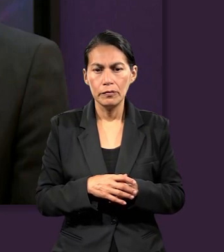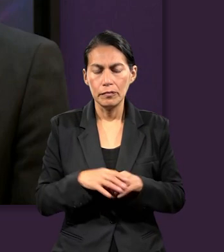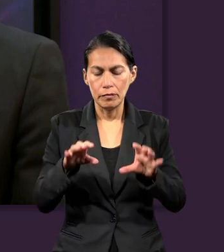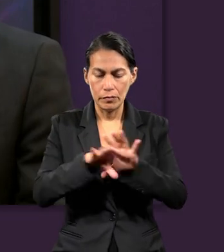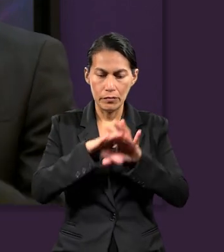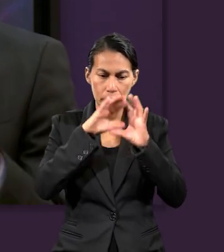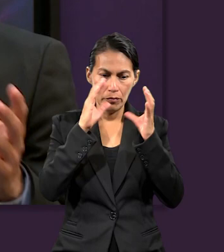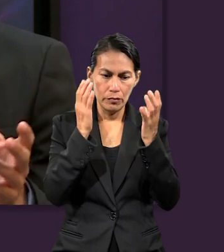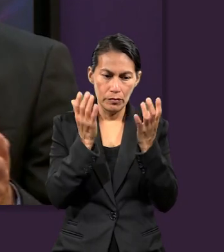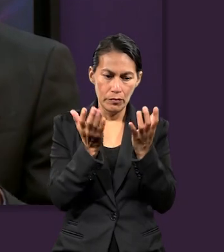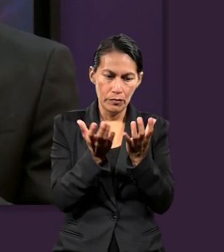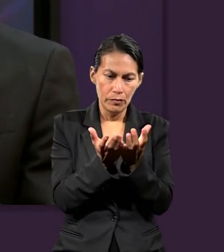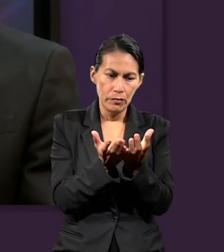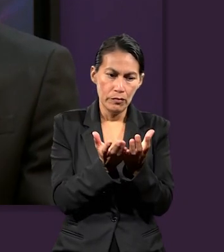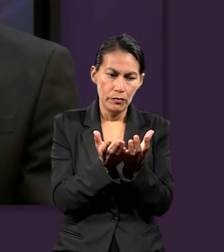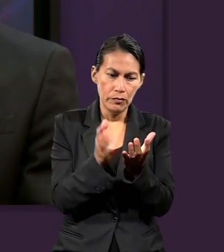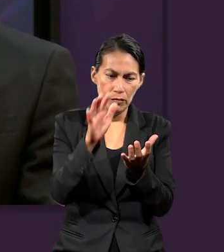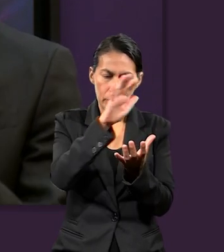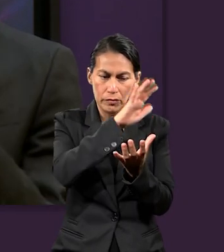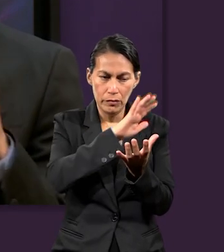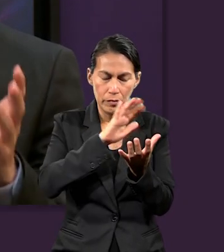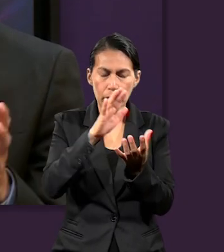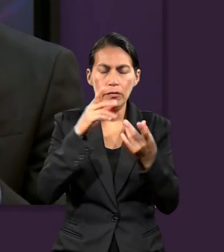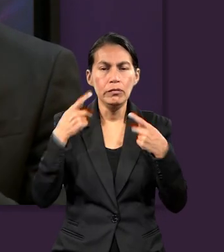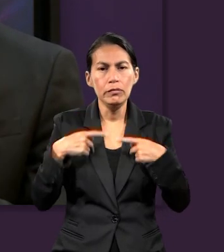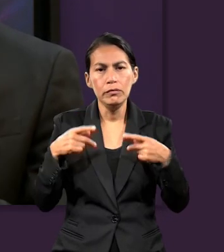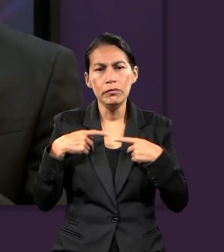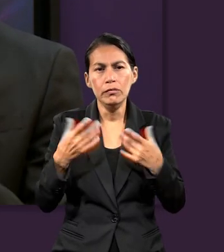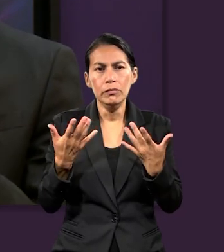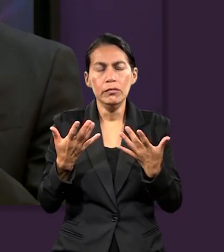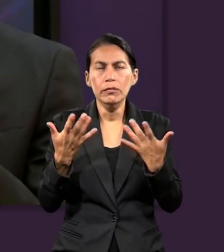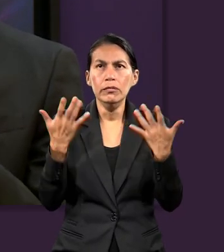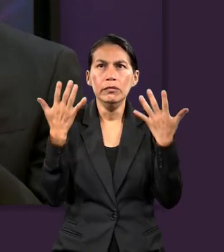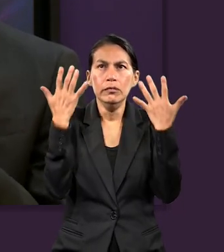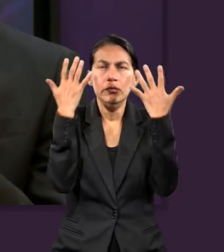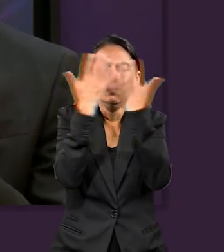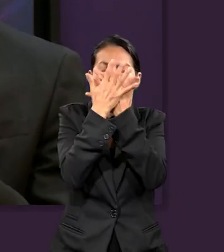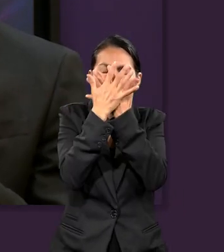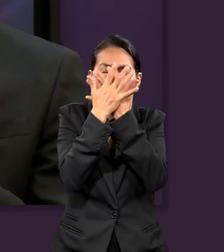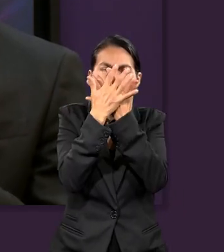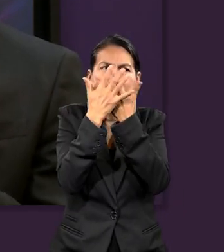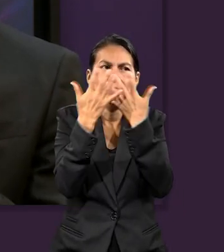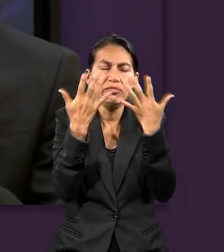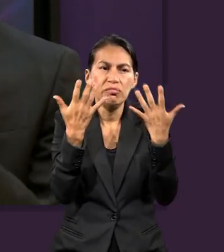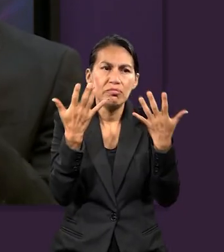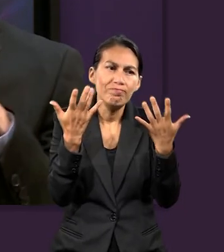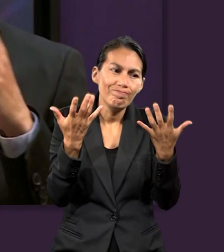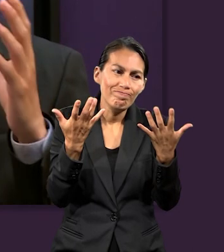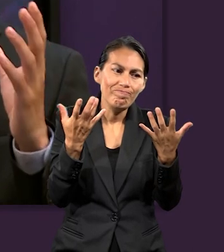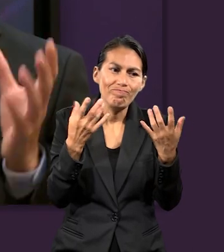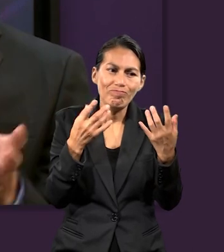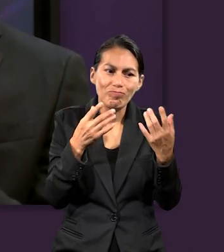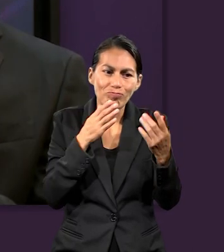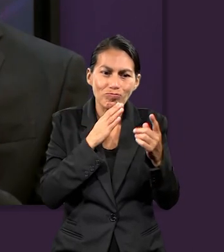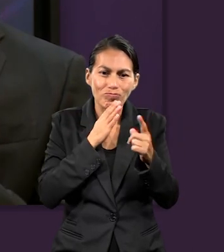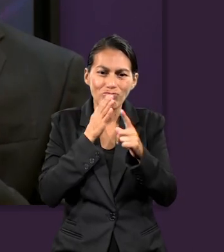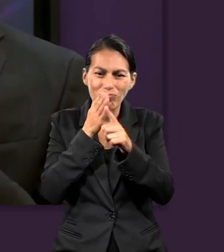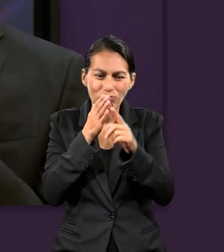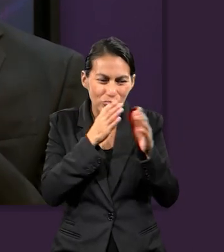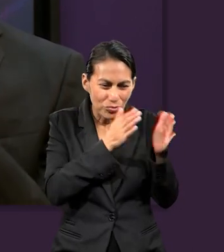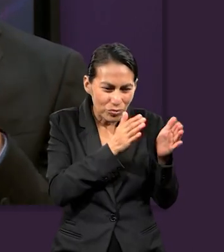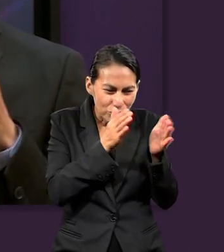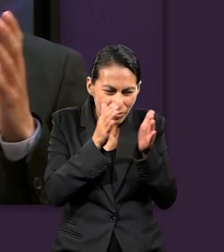el mundo se ha asumido en un en un colapso mundial en un colapso donde no hay una una estrategia